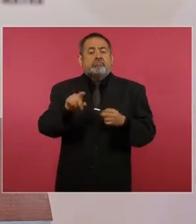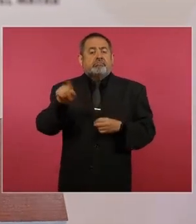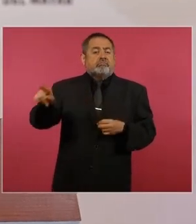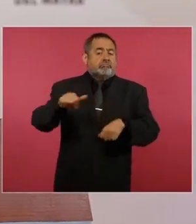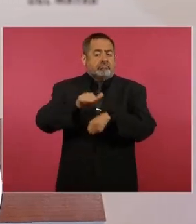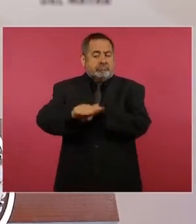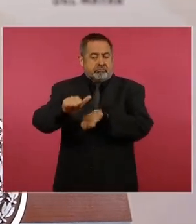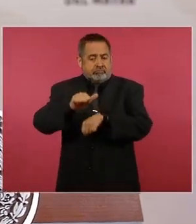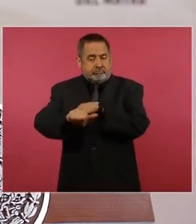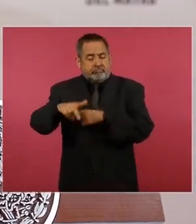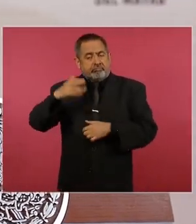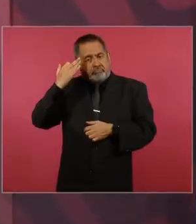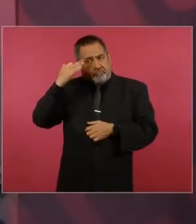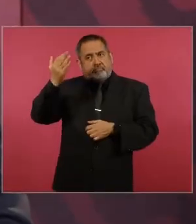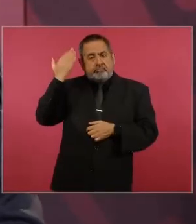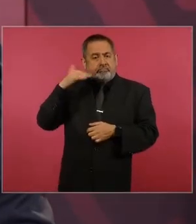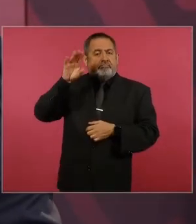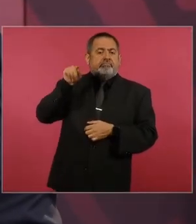en la época de